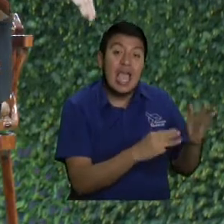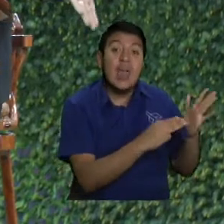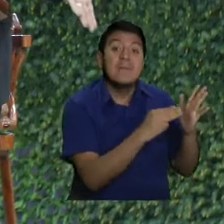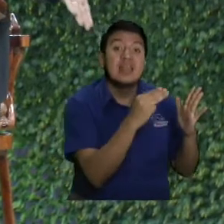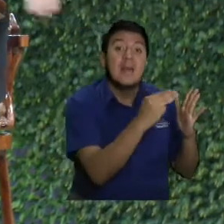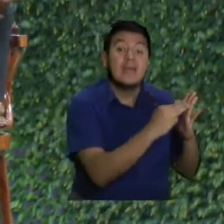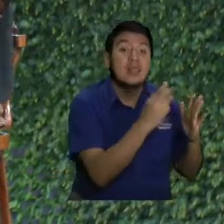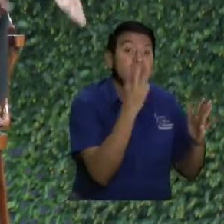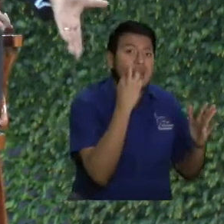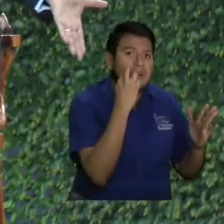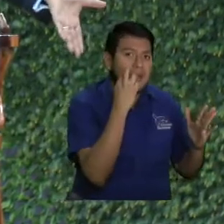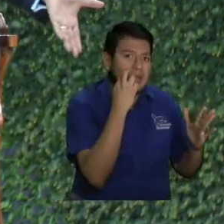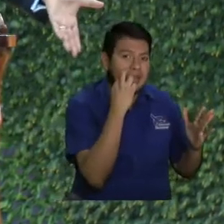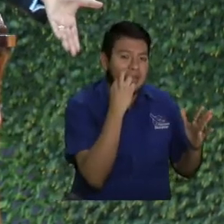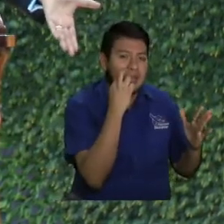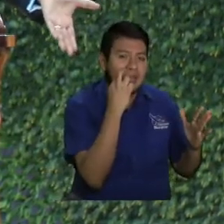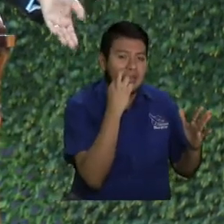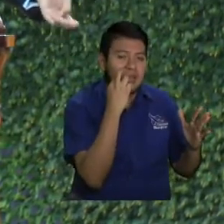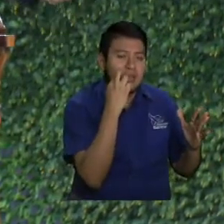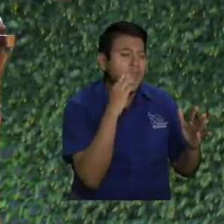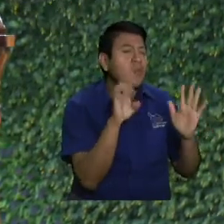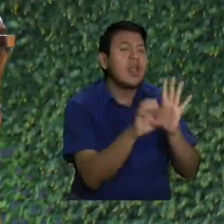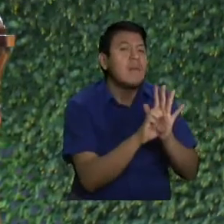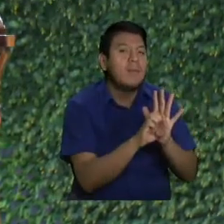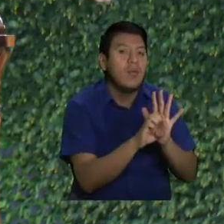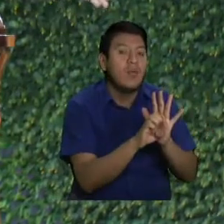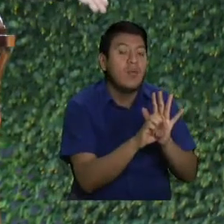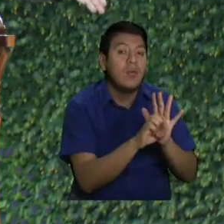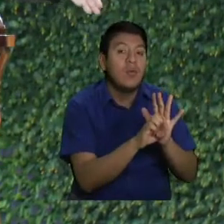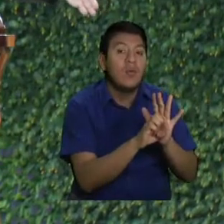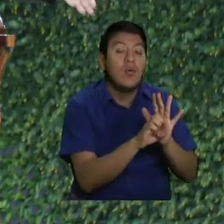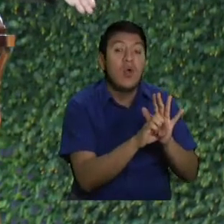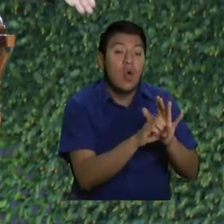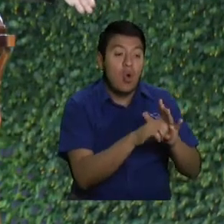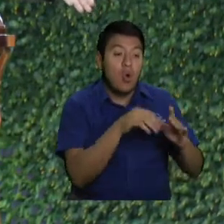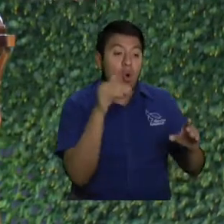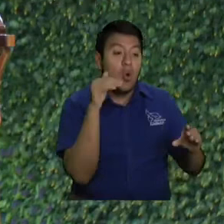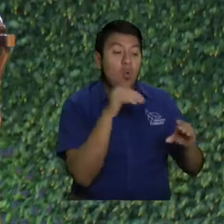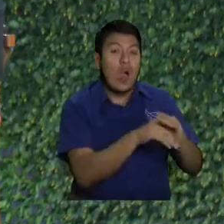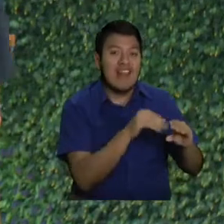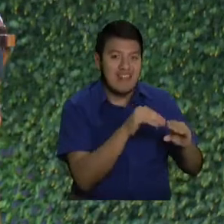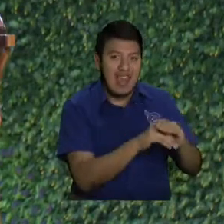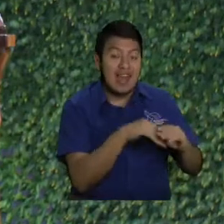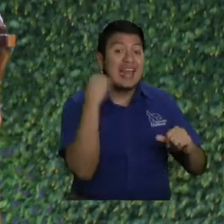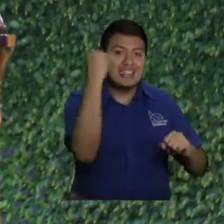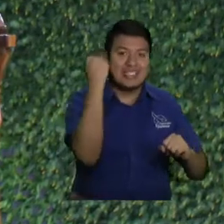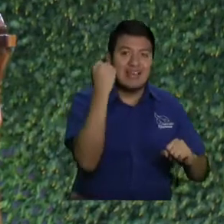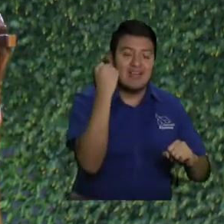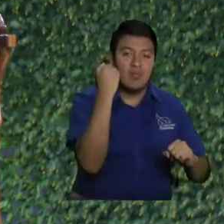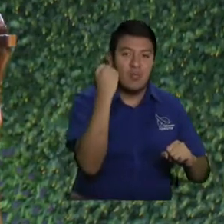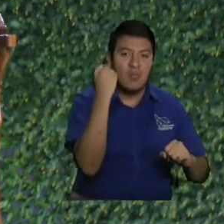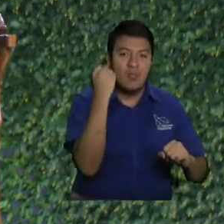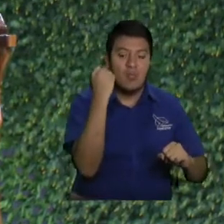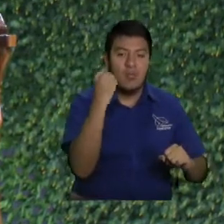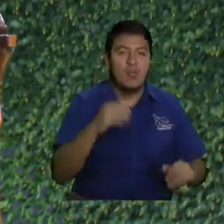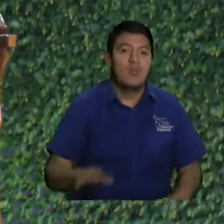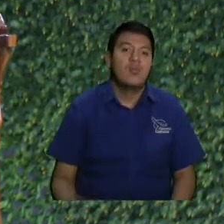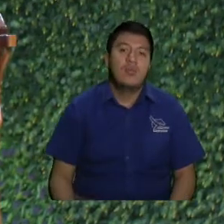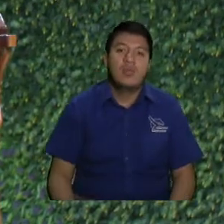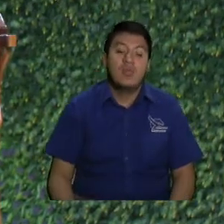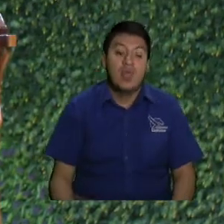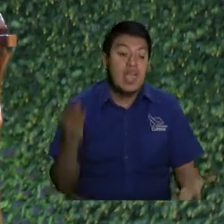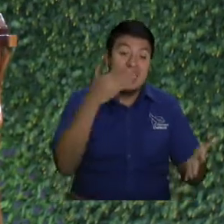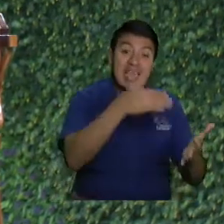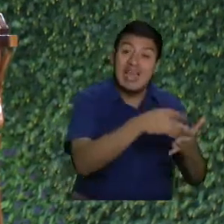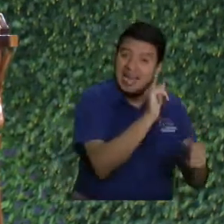el día sábado, literalmente, cumpliendo un mandamiento del Padre. Porque no llegaron a